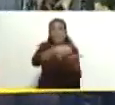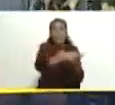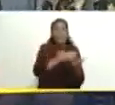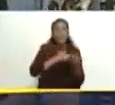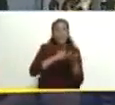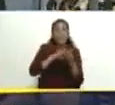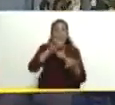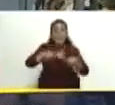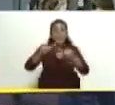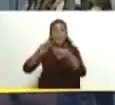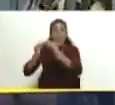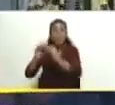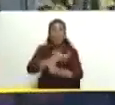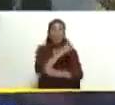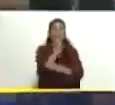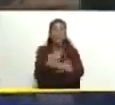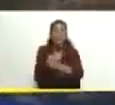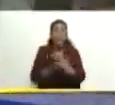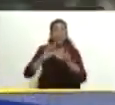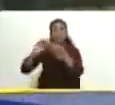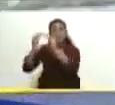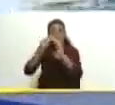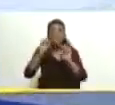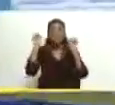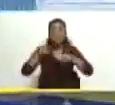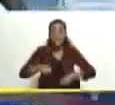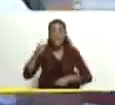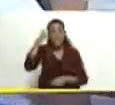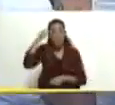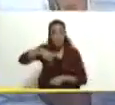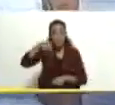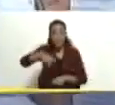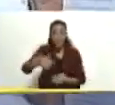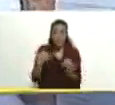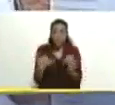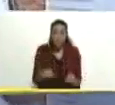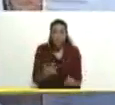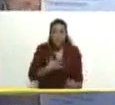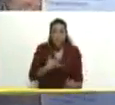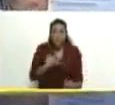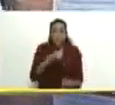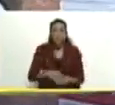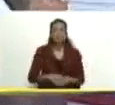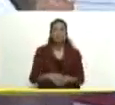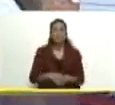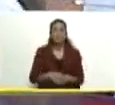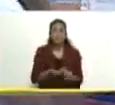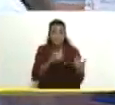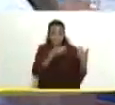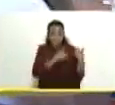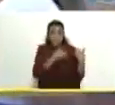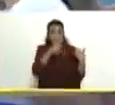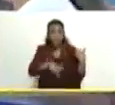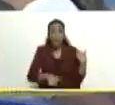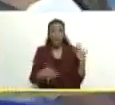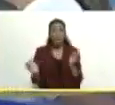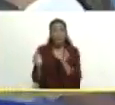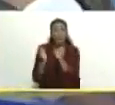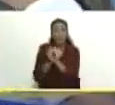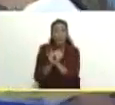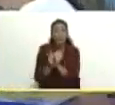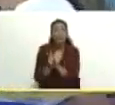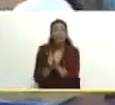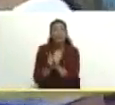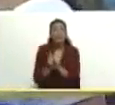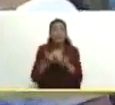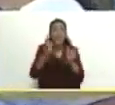que la comunidad, el Poder Popular, se empodere. En este momento, presidente, bueno, estoy del parte de